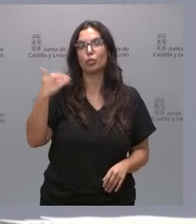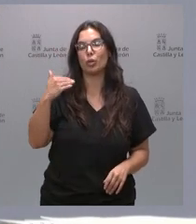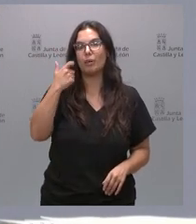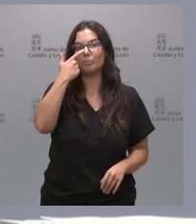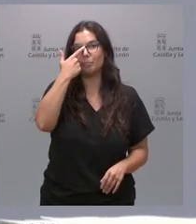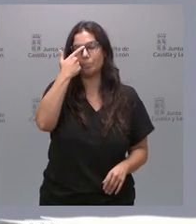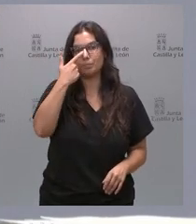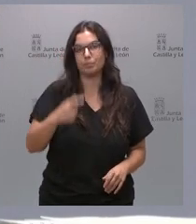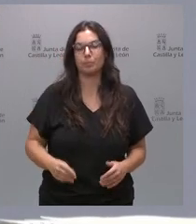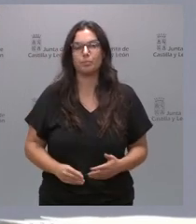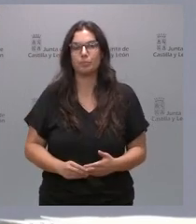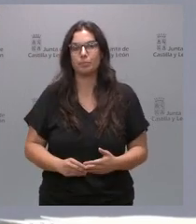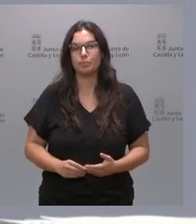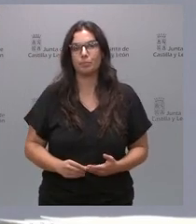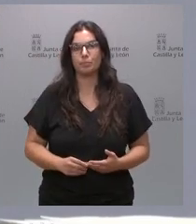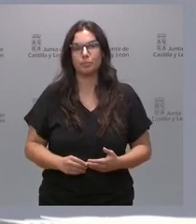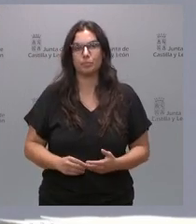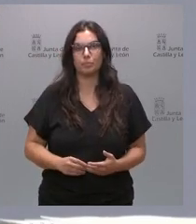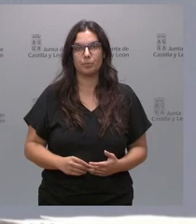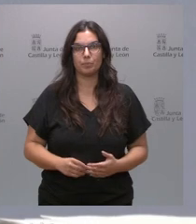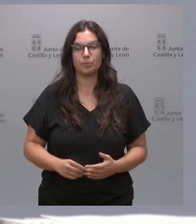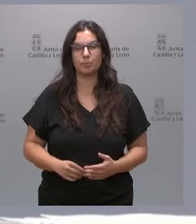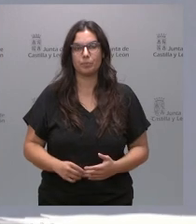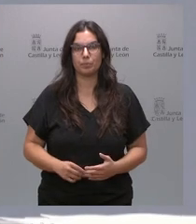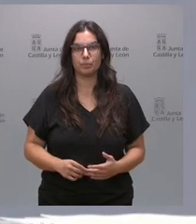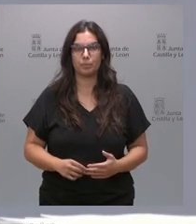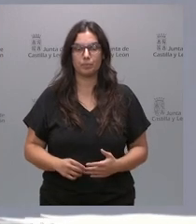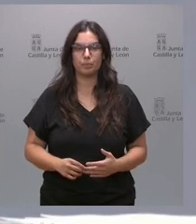Soria tenemos a Encarna Muñoz de Soria noticias adelante